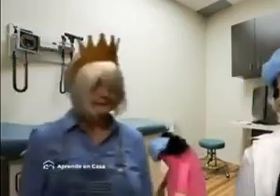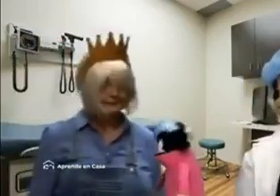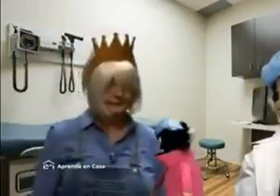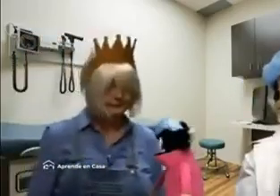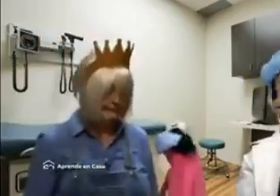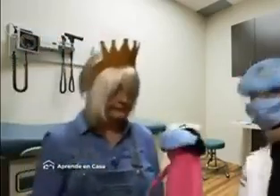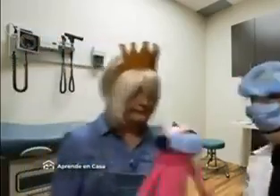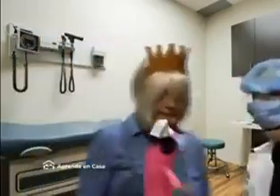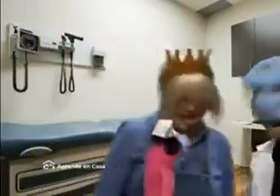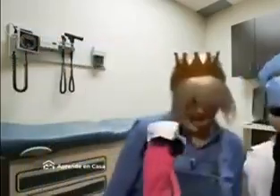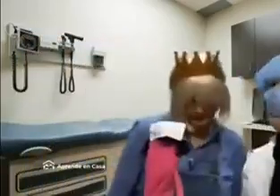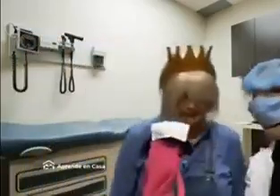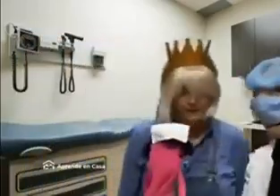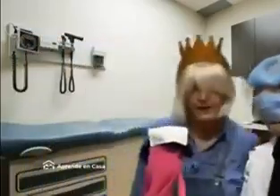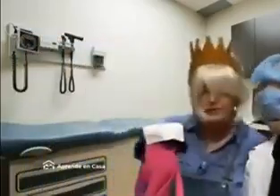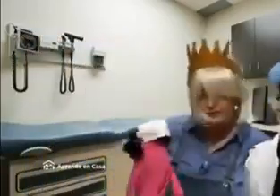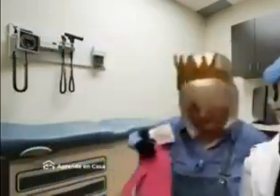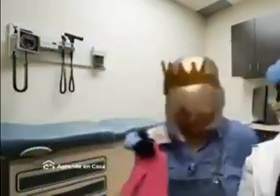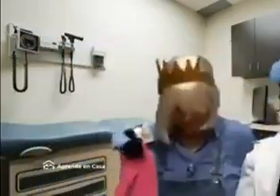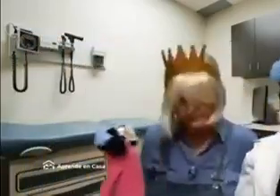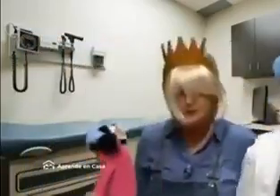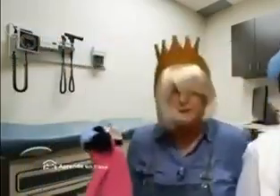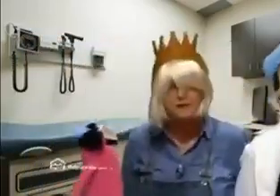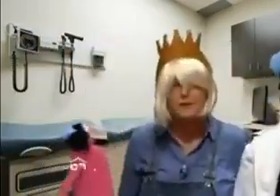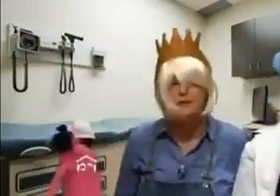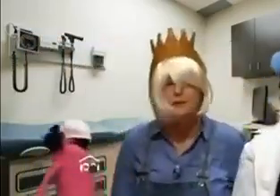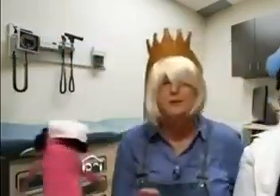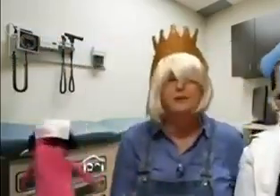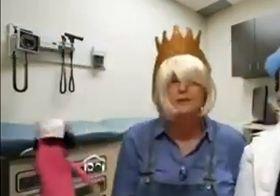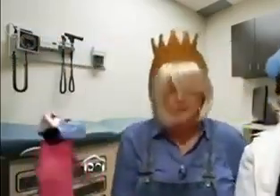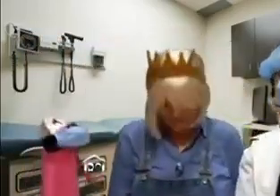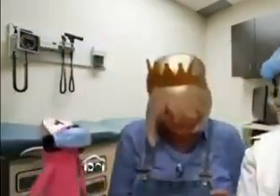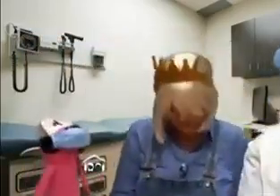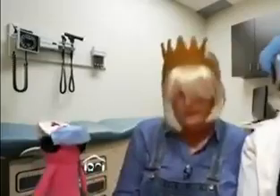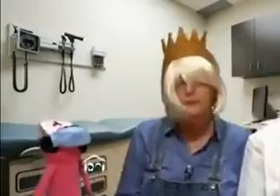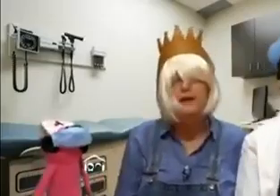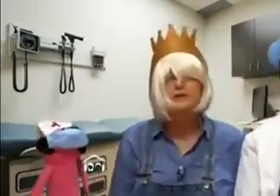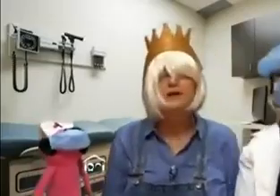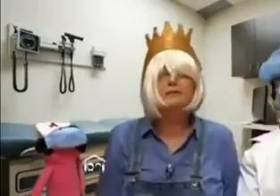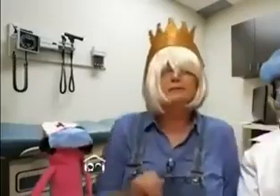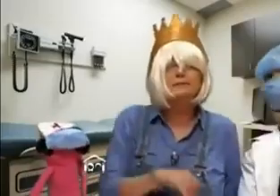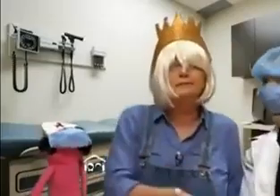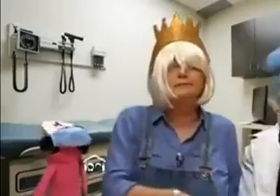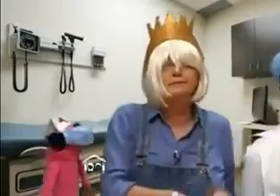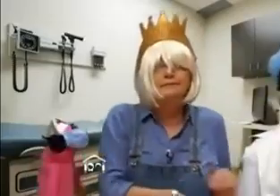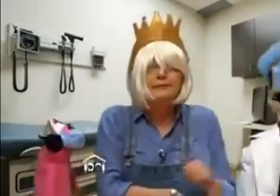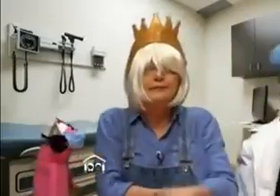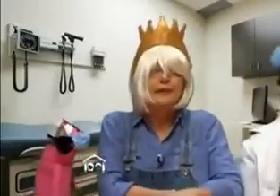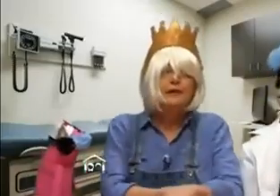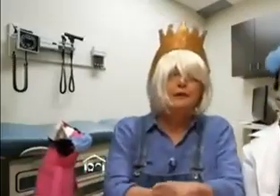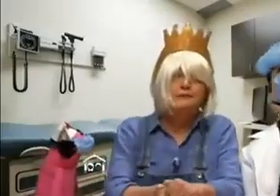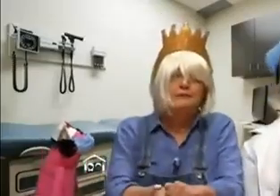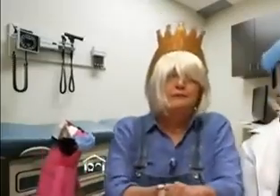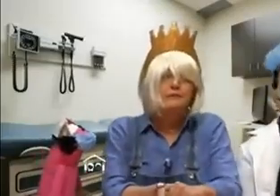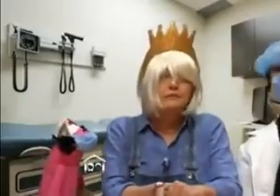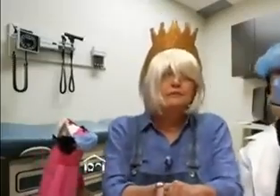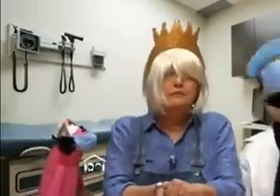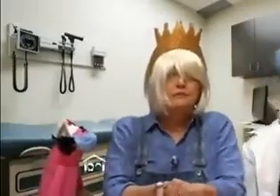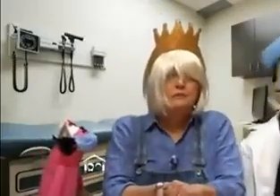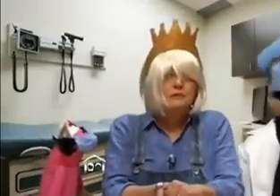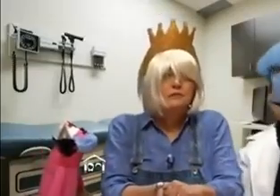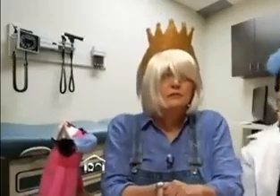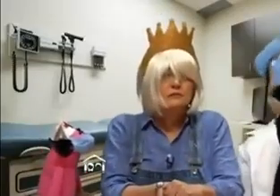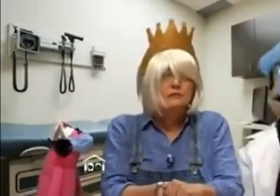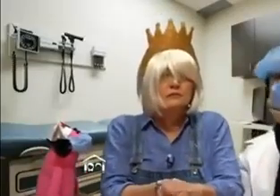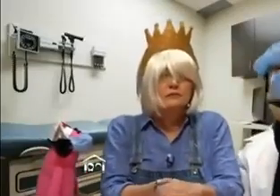¡Que pase! Ah, muy bien. Paso. Paso, paso, paso, paso, paso. Vamos a auscultar. Cuidado. Vamos a auscultar,